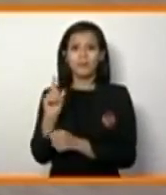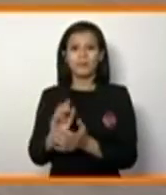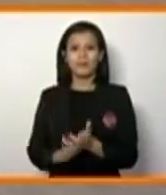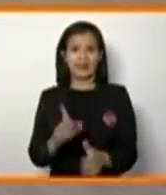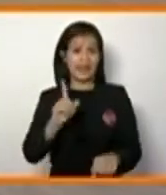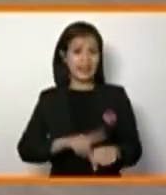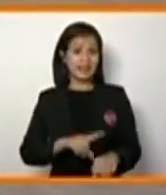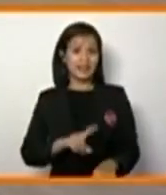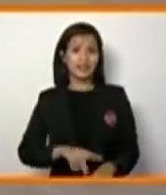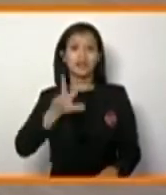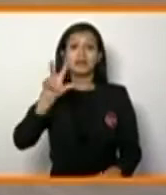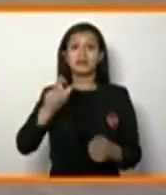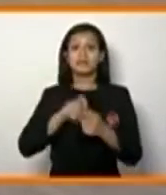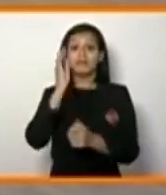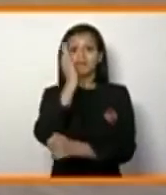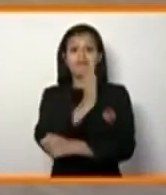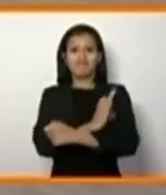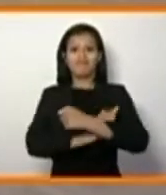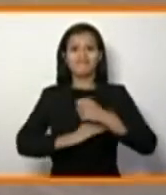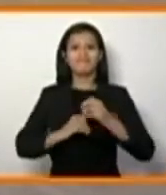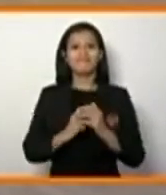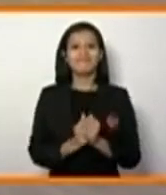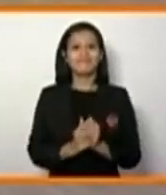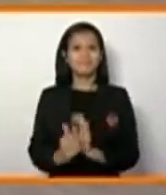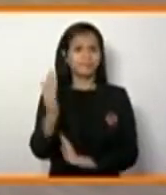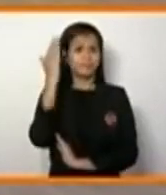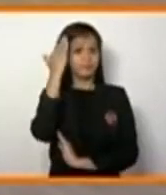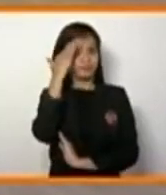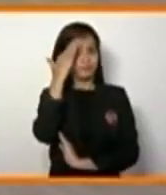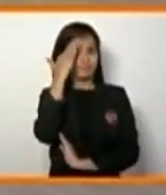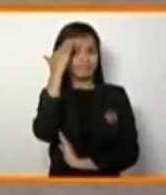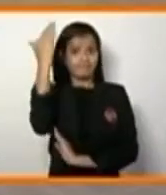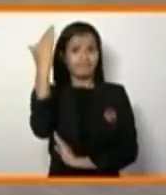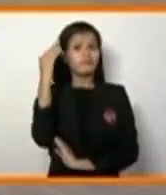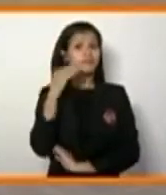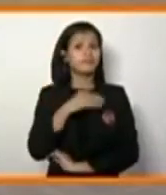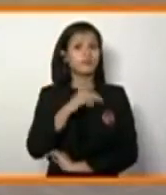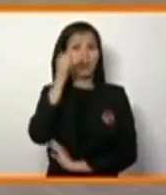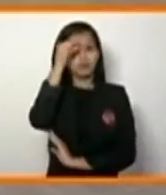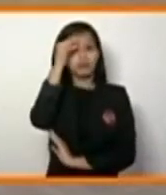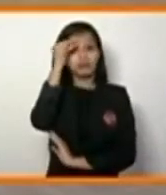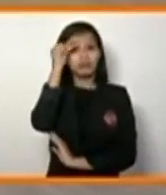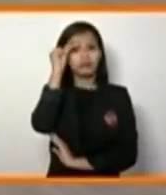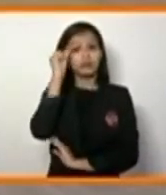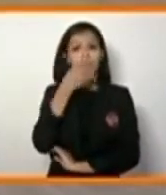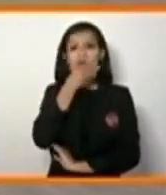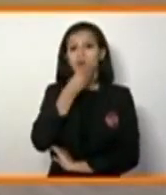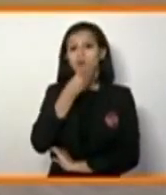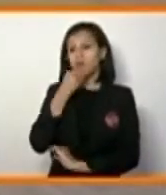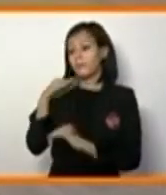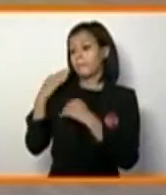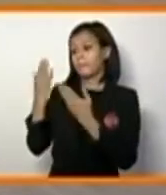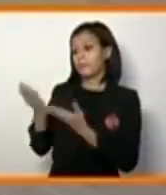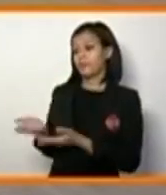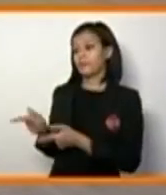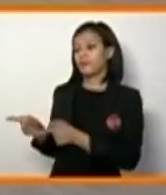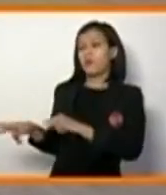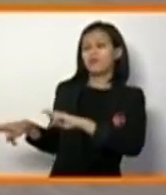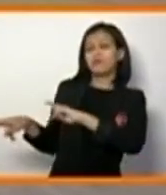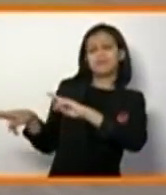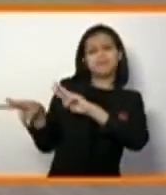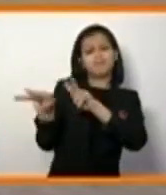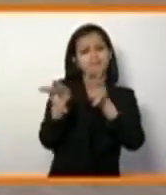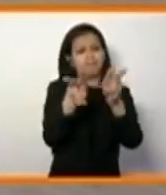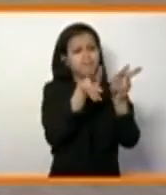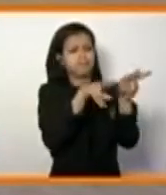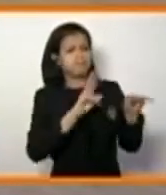el reloj ya marca las 3 en punto de la tarde. Te saluda cordialmente su Bailin Clemente en compañía de nuestro auditor, quien está para certificar